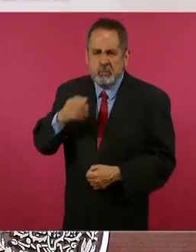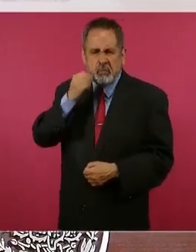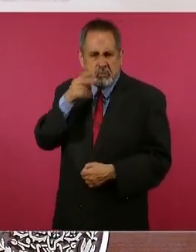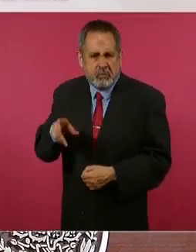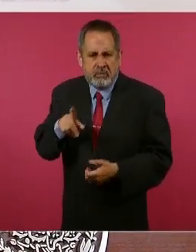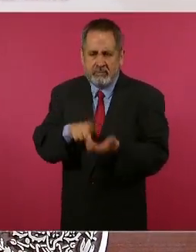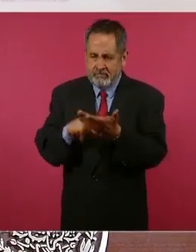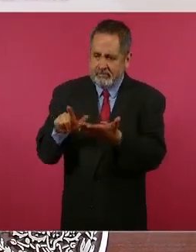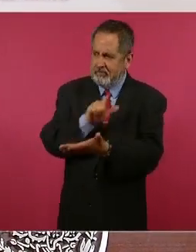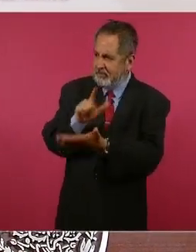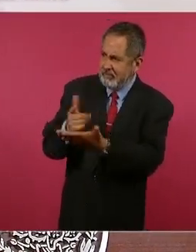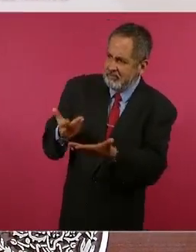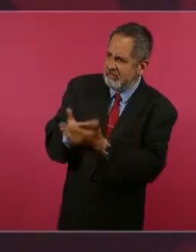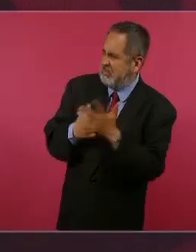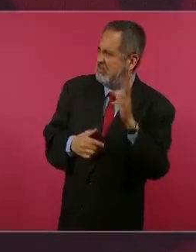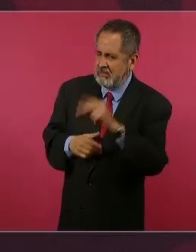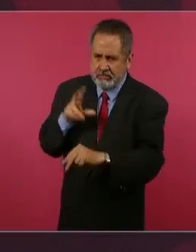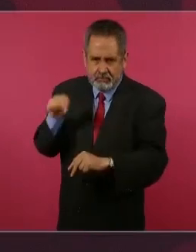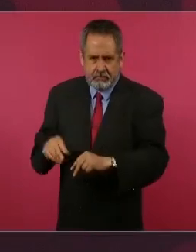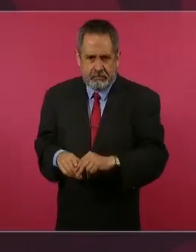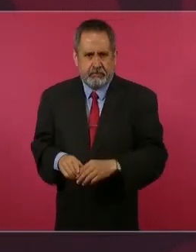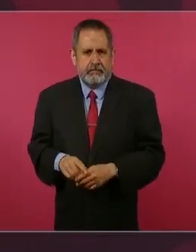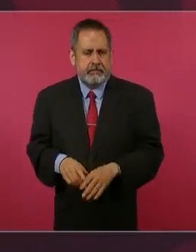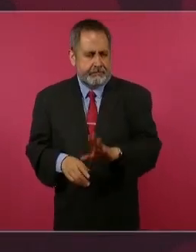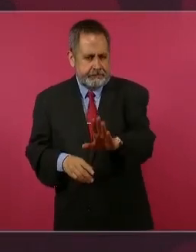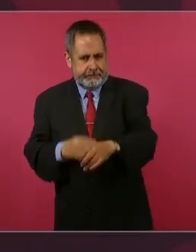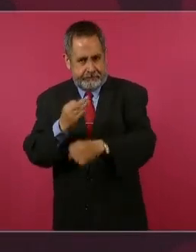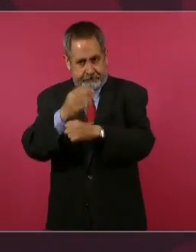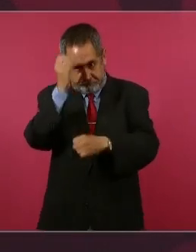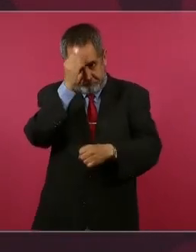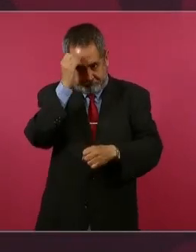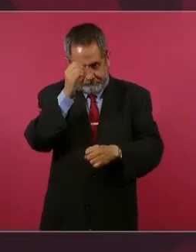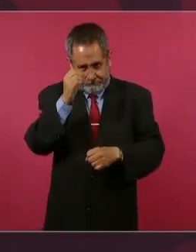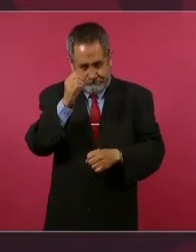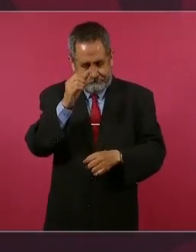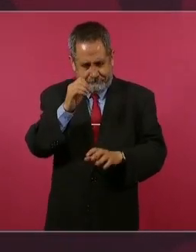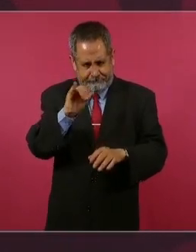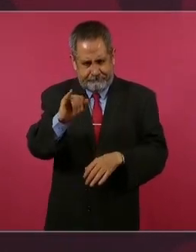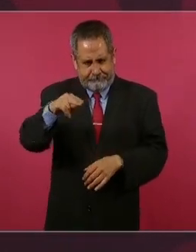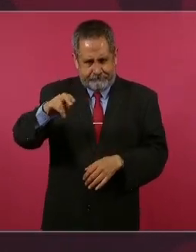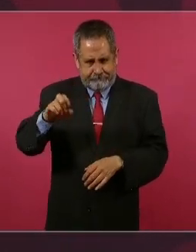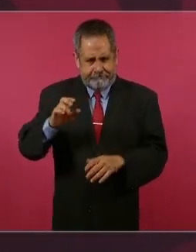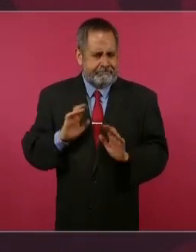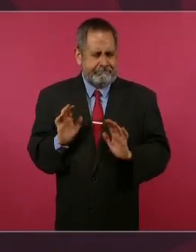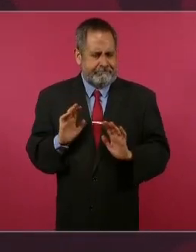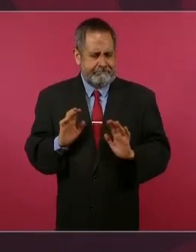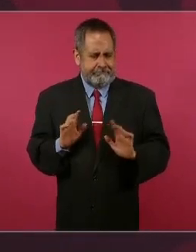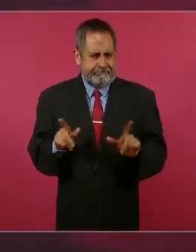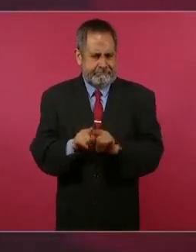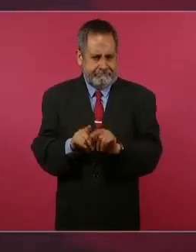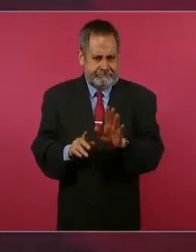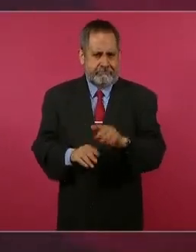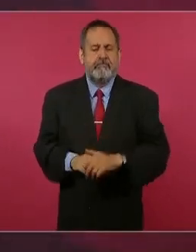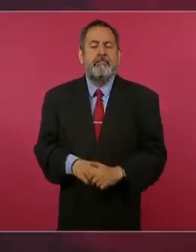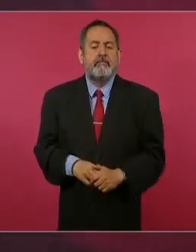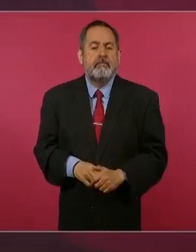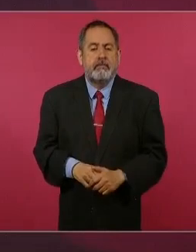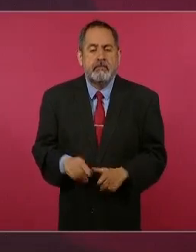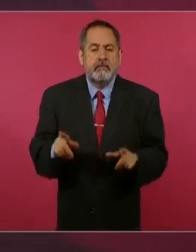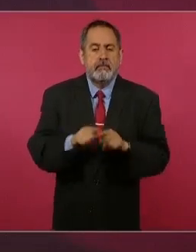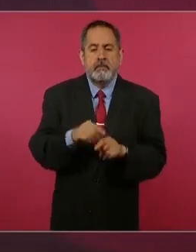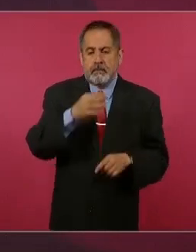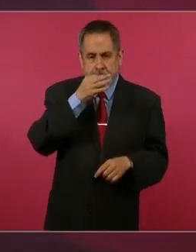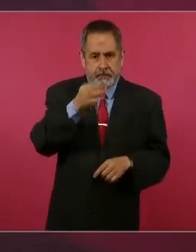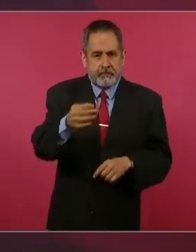no quiero meterme a opinar sobre el INE solo decir